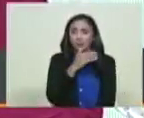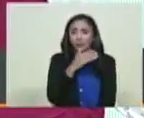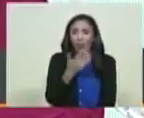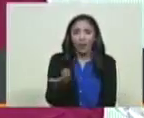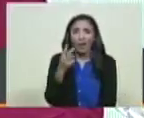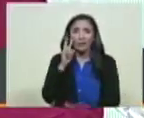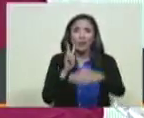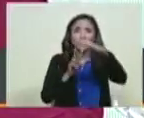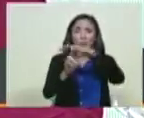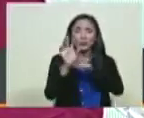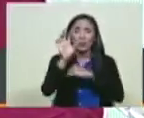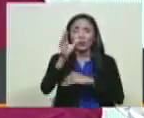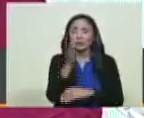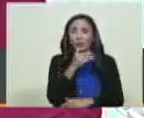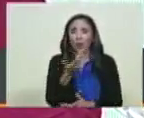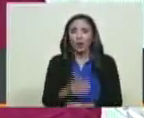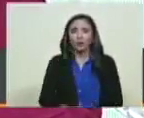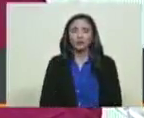país